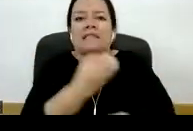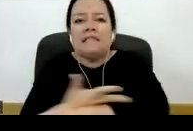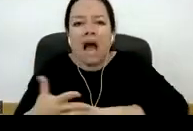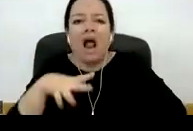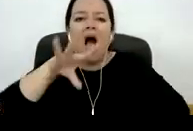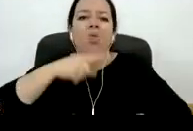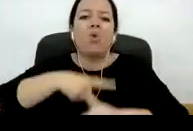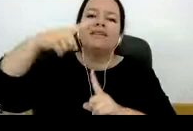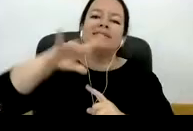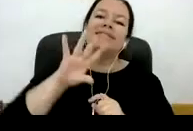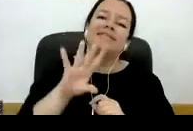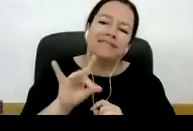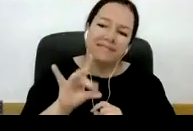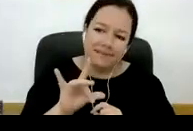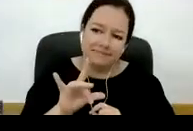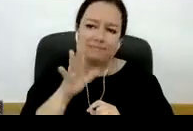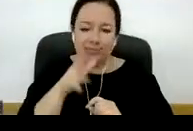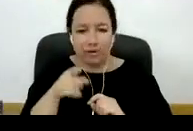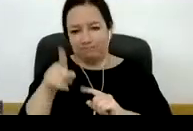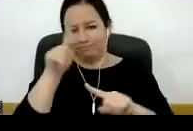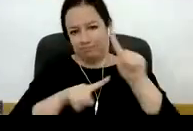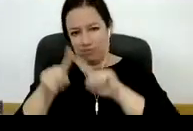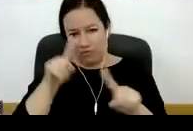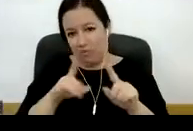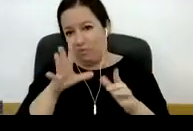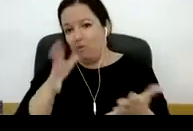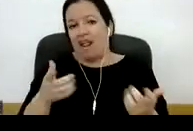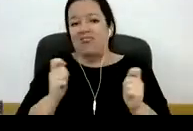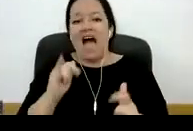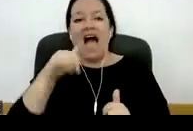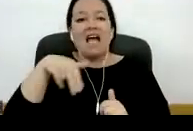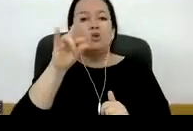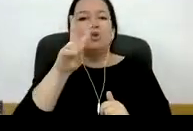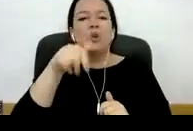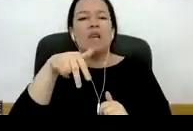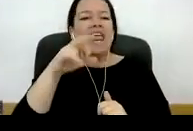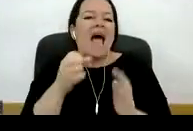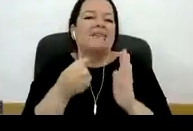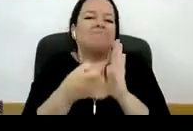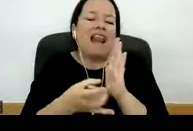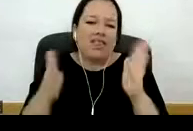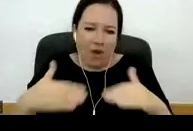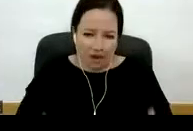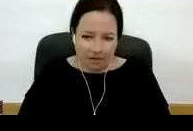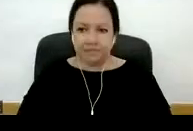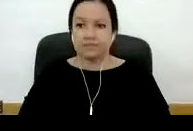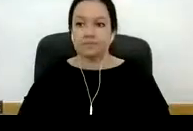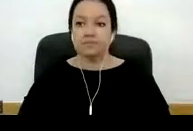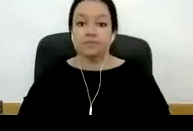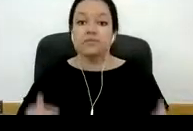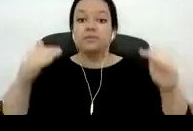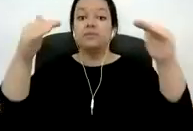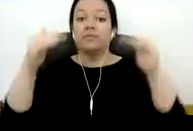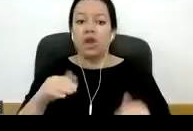rico en alimentos, la célula no se alimenta porque no existe esta llave para que entre la glucosa dentro de la célula. Y luego